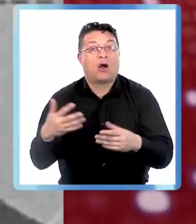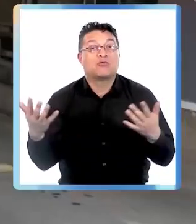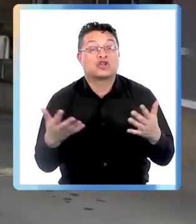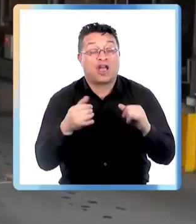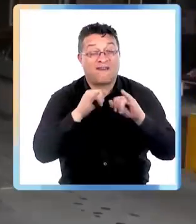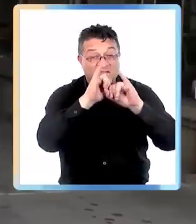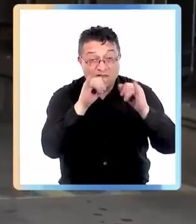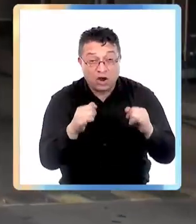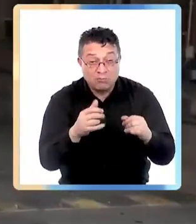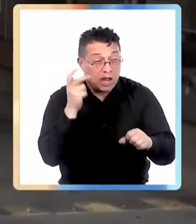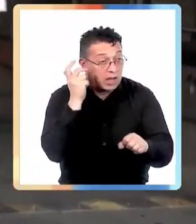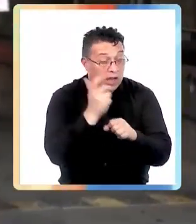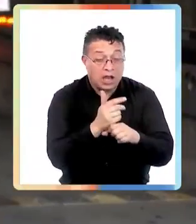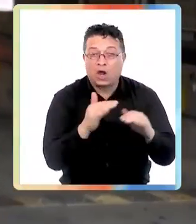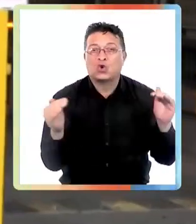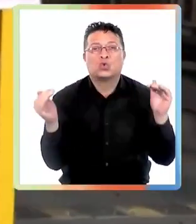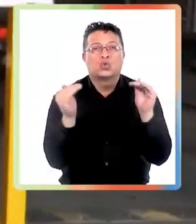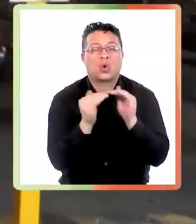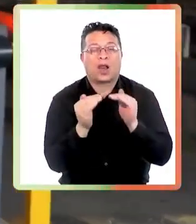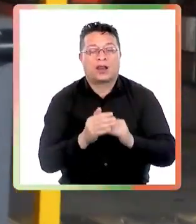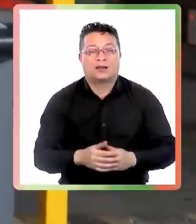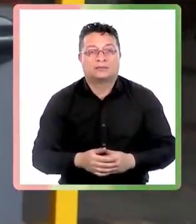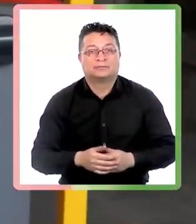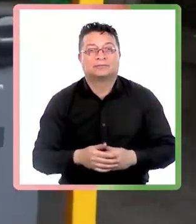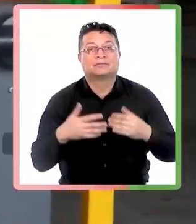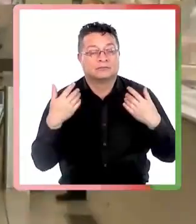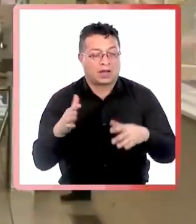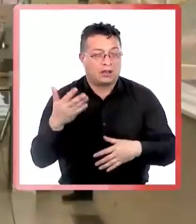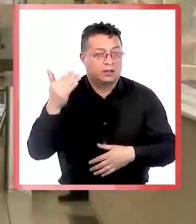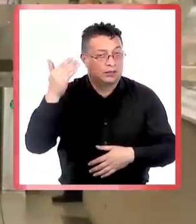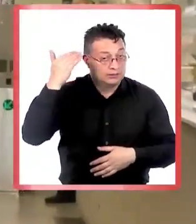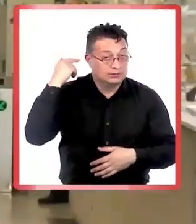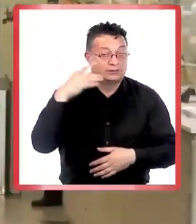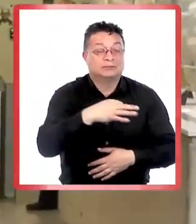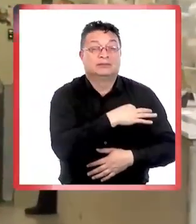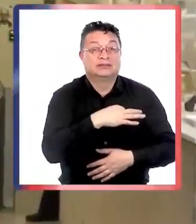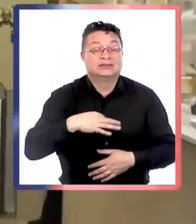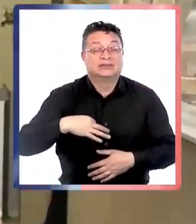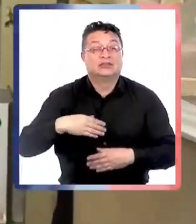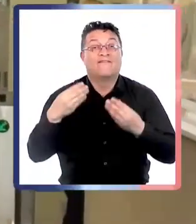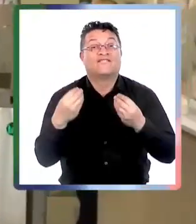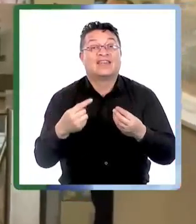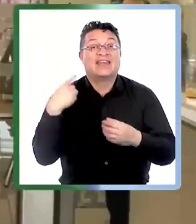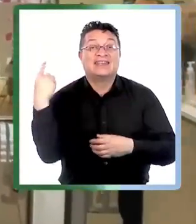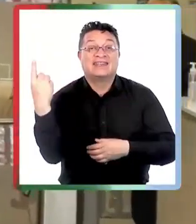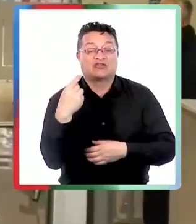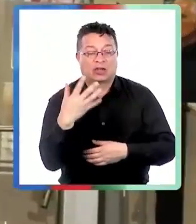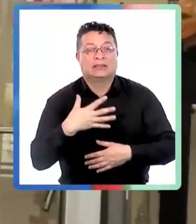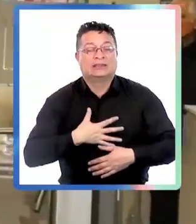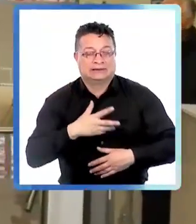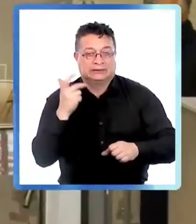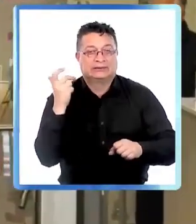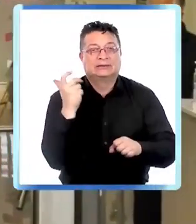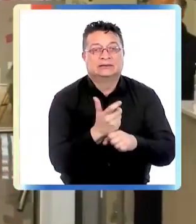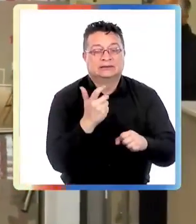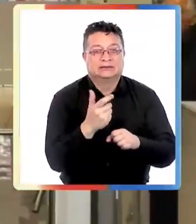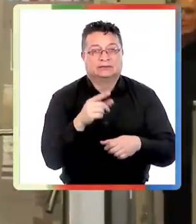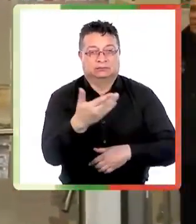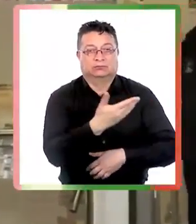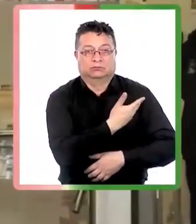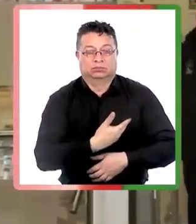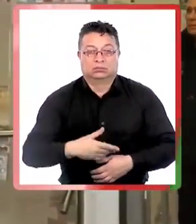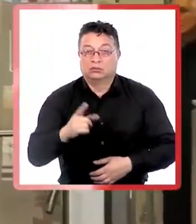delitos, porque el modus operandi es el mismo. Hace ya algunas semanas en el Ministerio de Bienes Nacionales hubo un